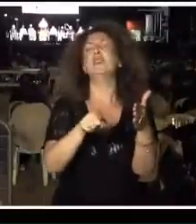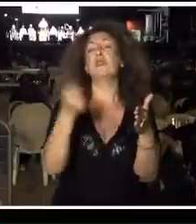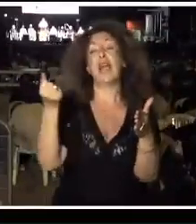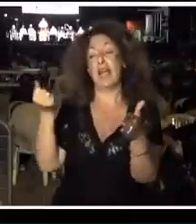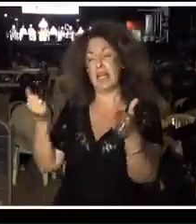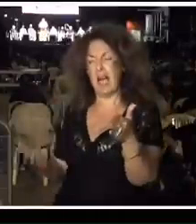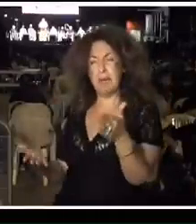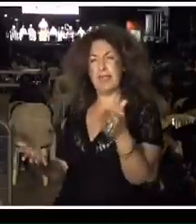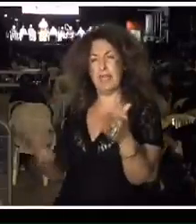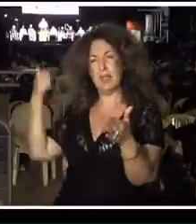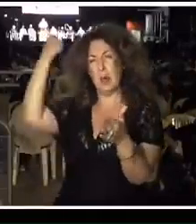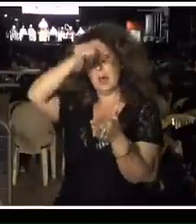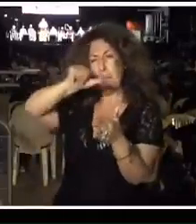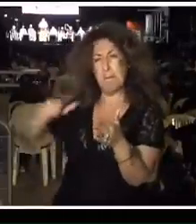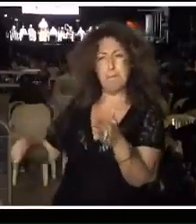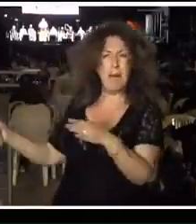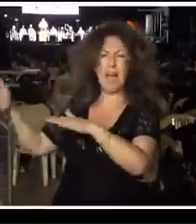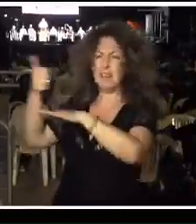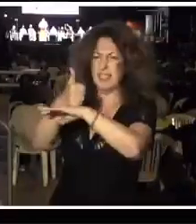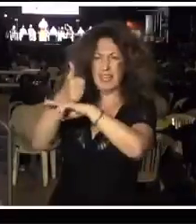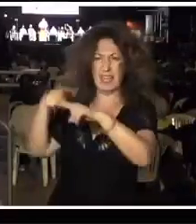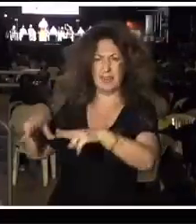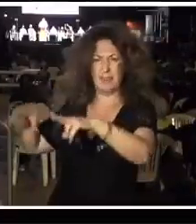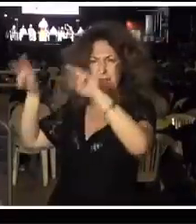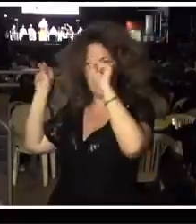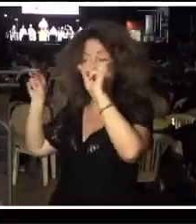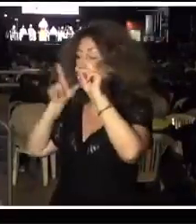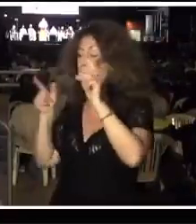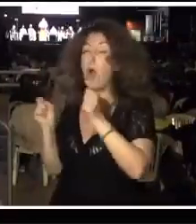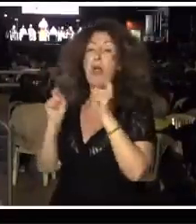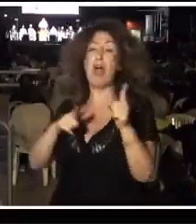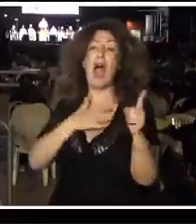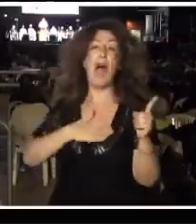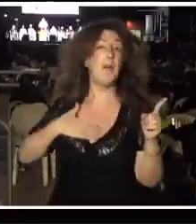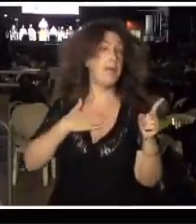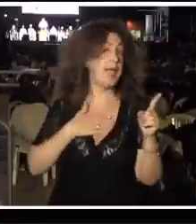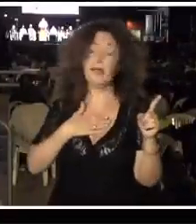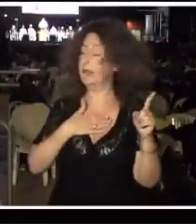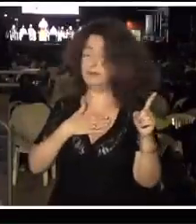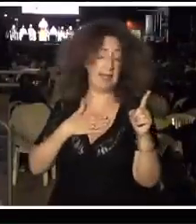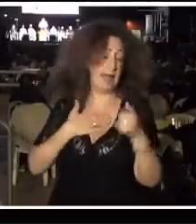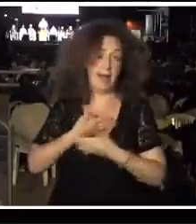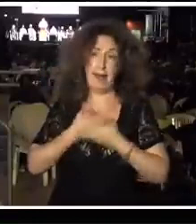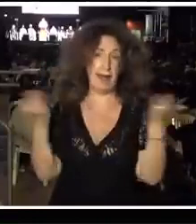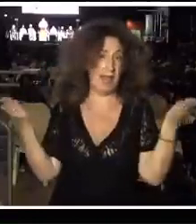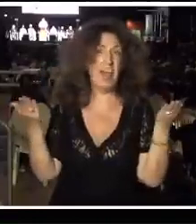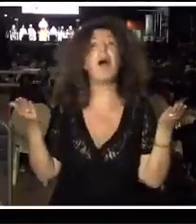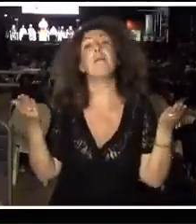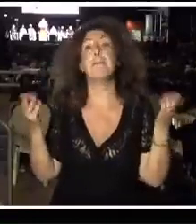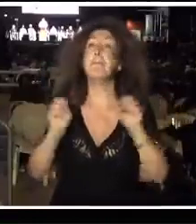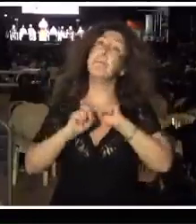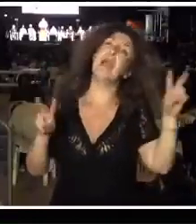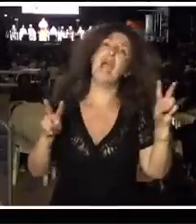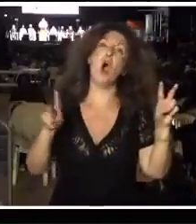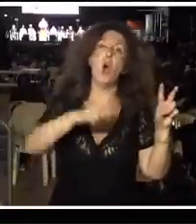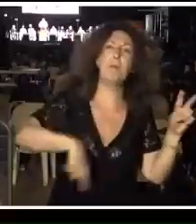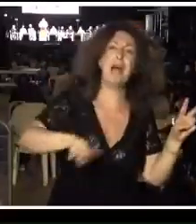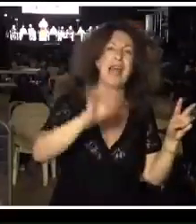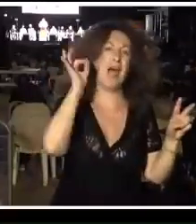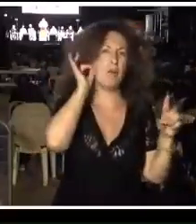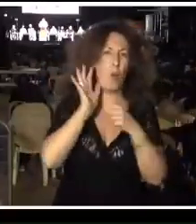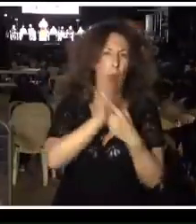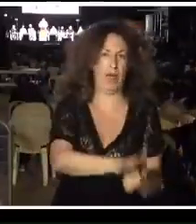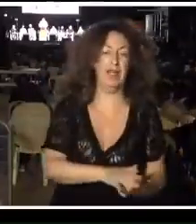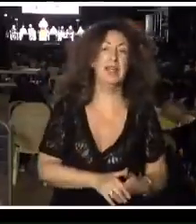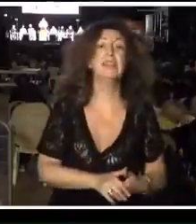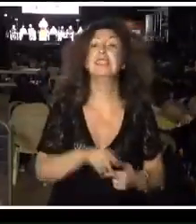de garantizar el bienestar a toda la población mundial y en particular a las mujeres. Primera línea